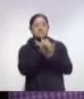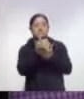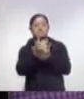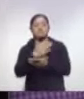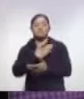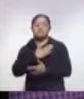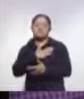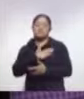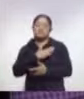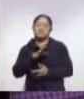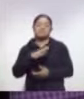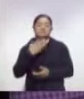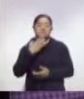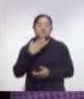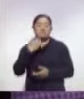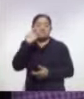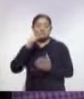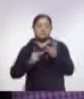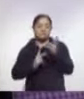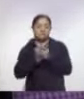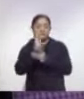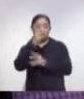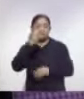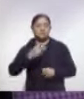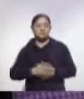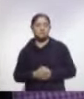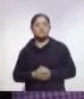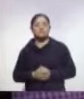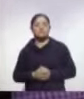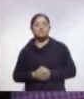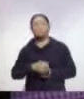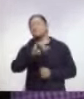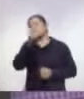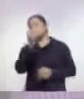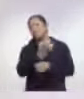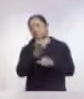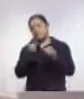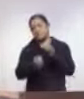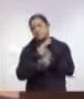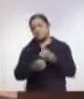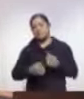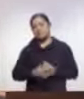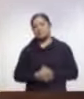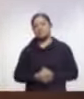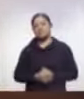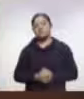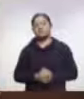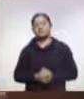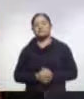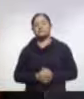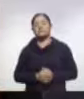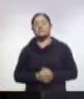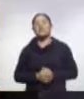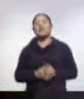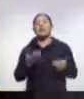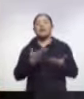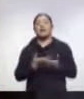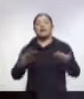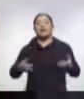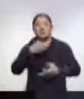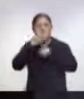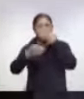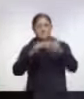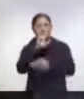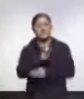provecho más de cosechas y de otras cosas más que se puedan. Con información de Belén Rodríguez, Ahora